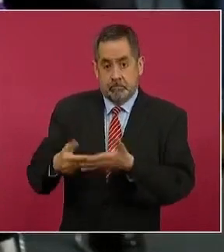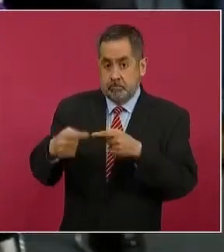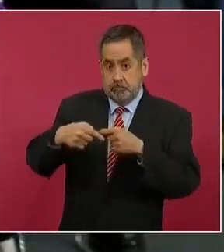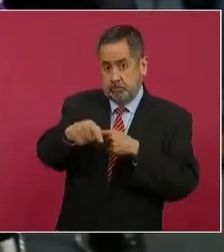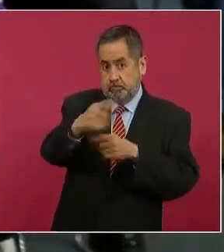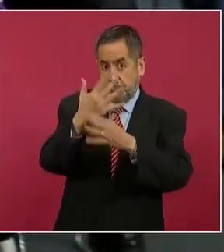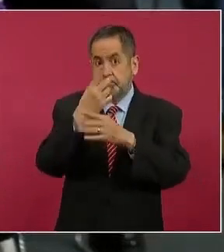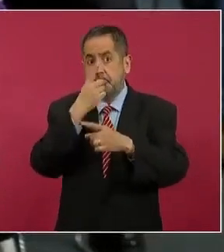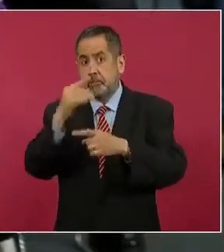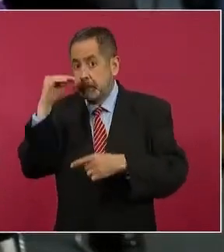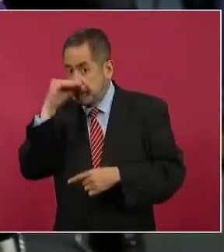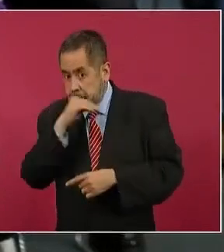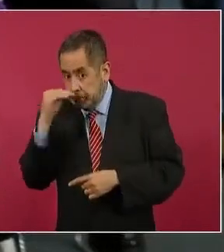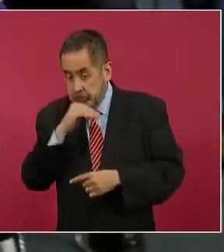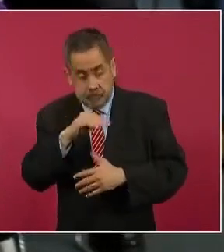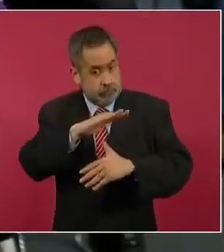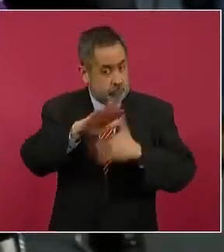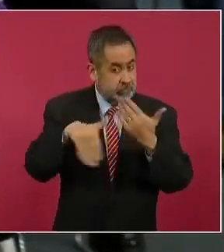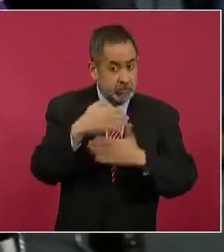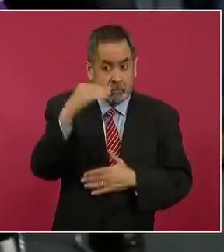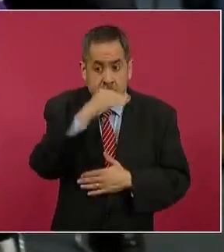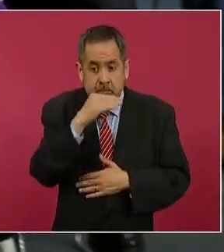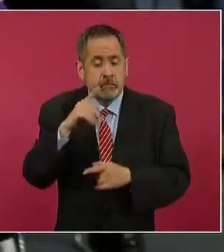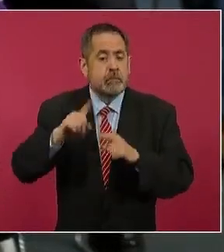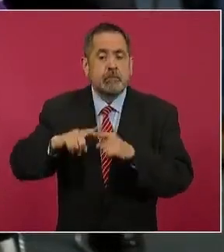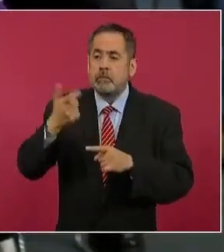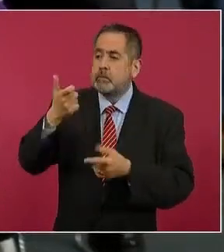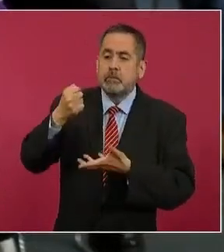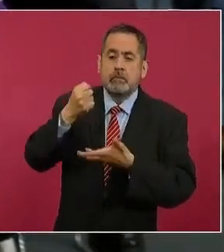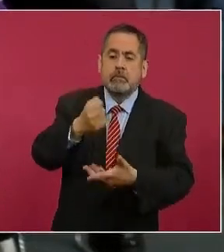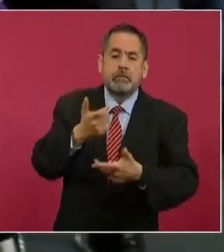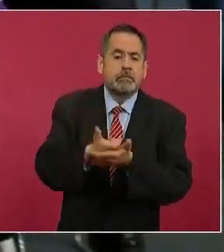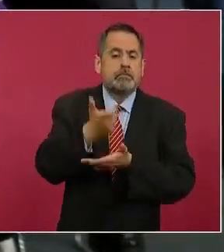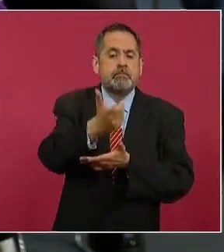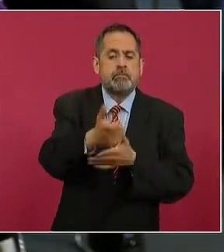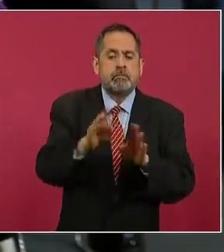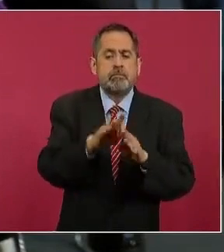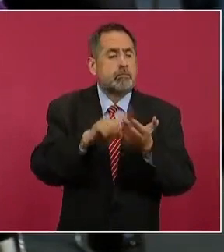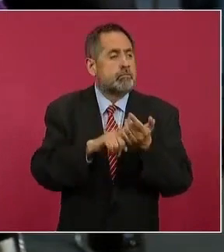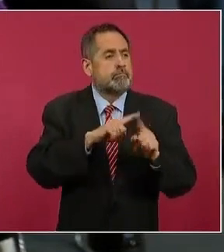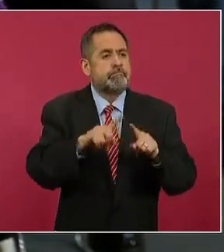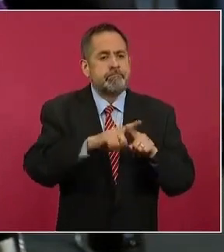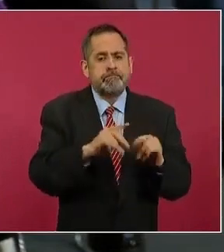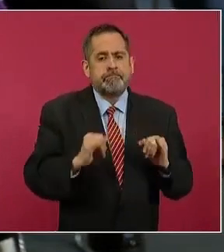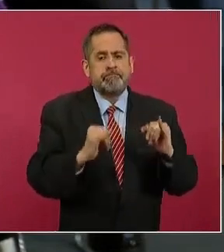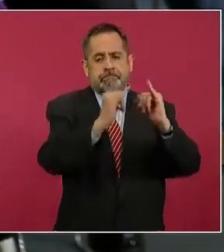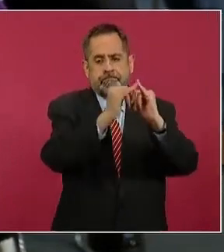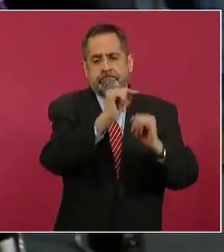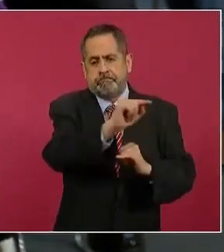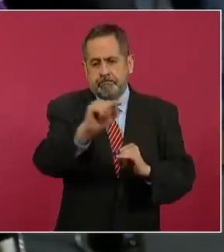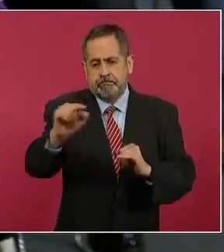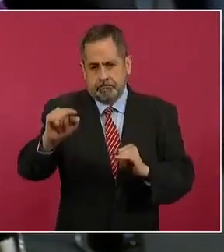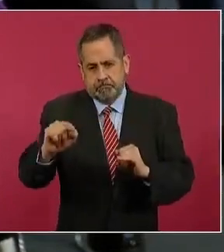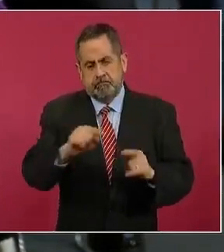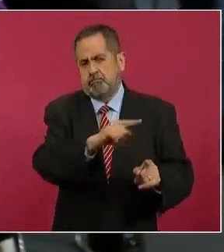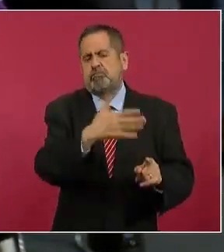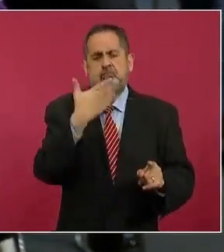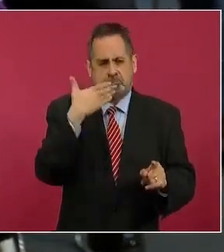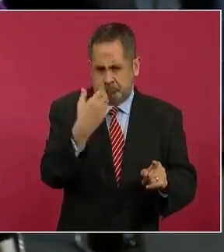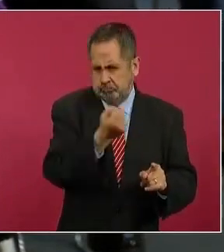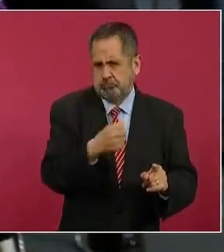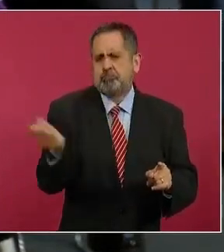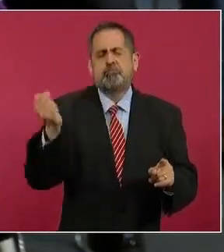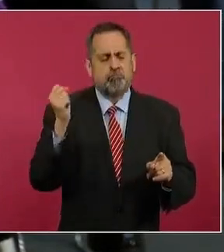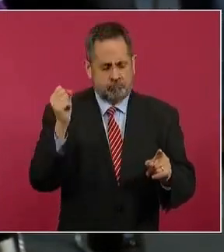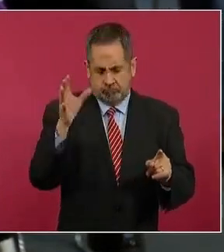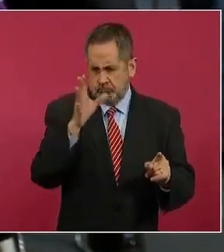cubrir todo esto y de dónde van a salir estos recursos para mantener a estos institutos que, hay que reconocerlo, tienen una excelente calidad